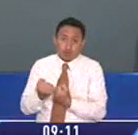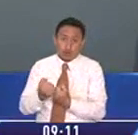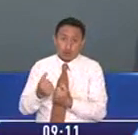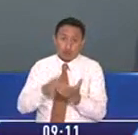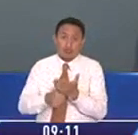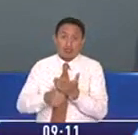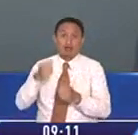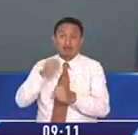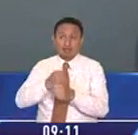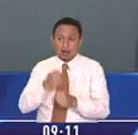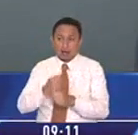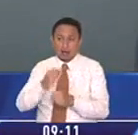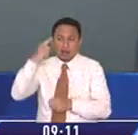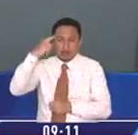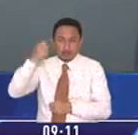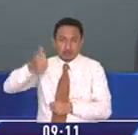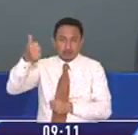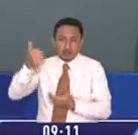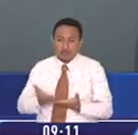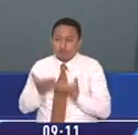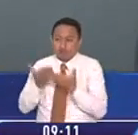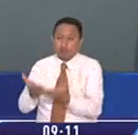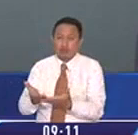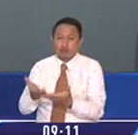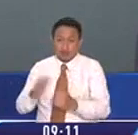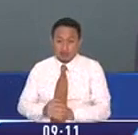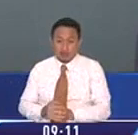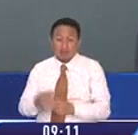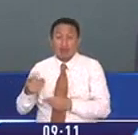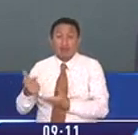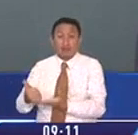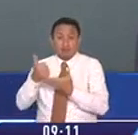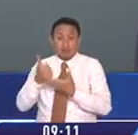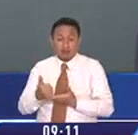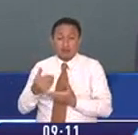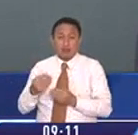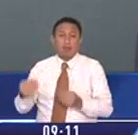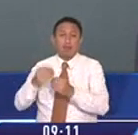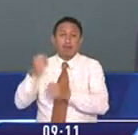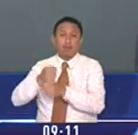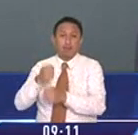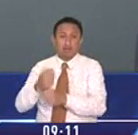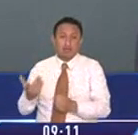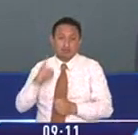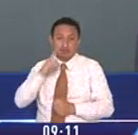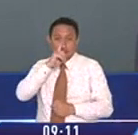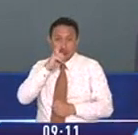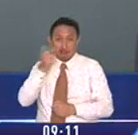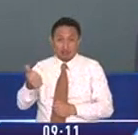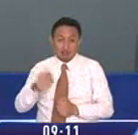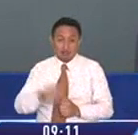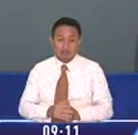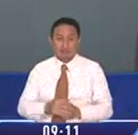Ministerio, para darte herramientas y que tú me respondas contratando a personas. Muy